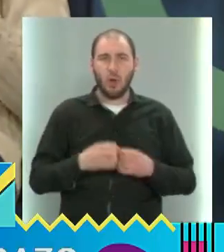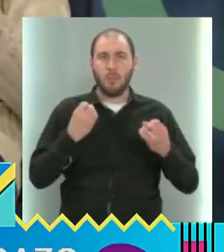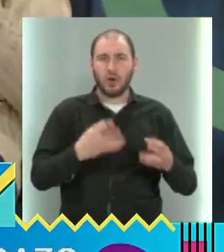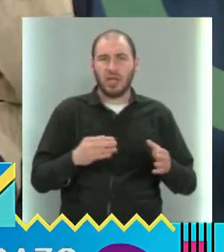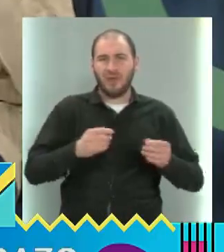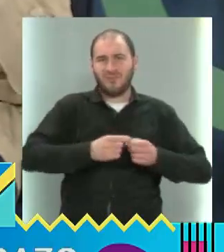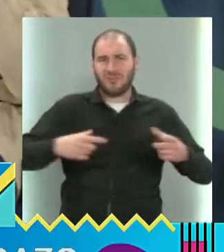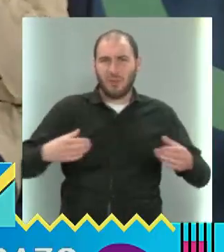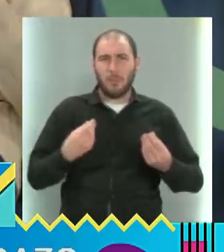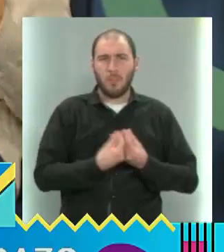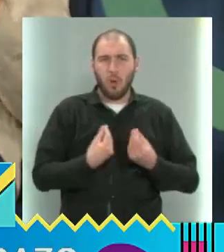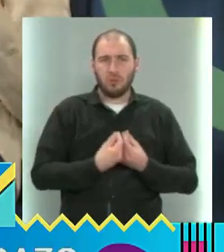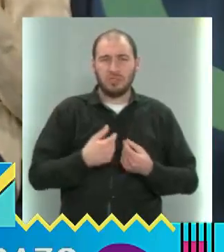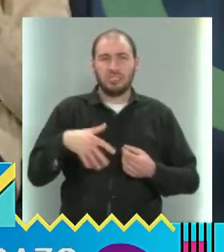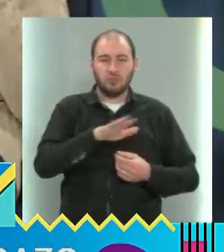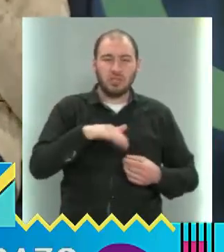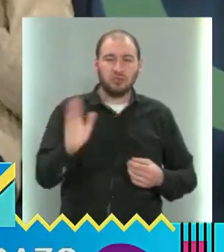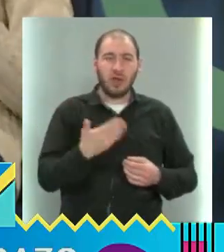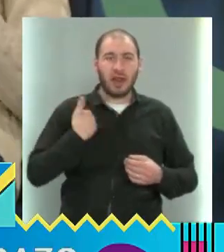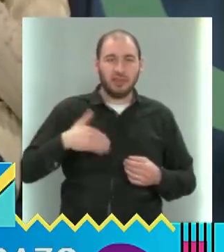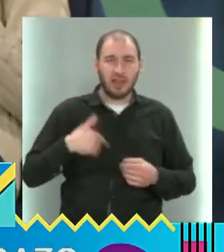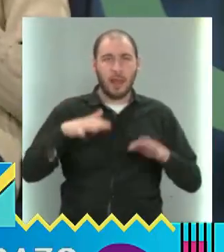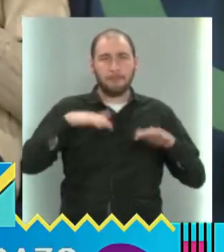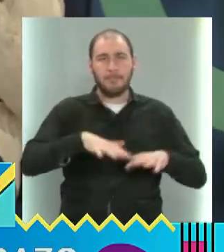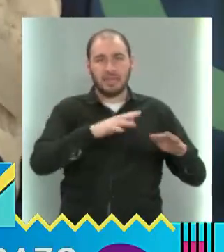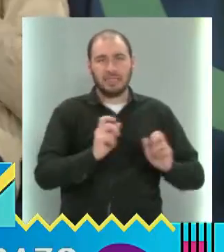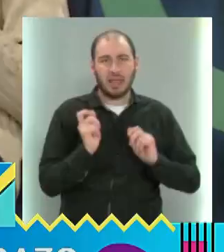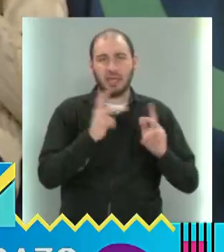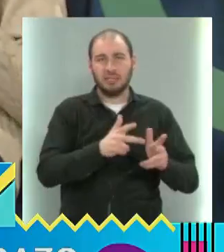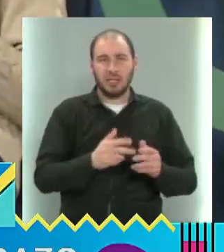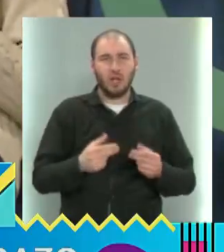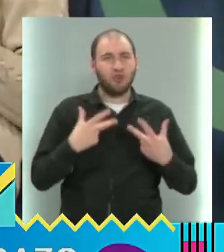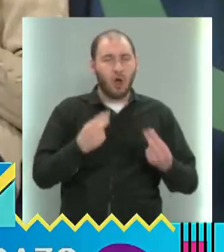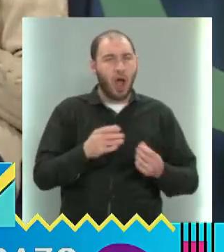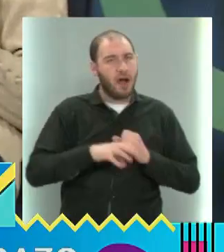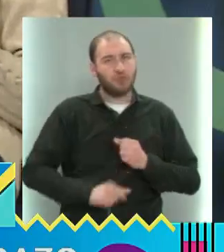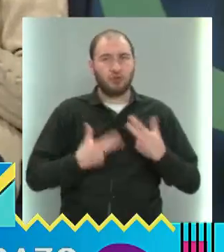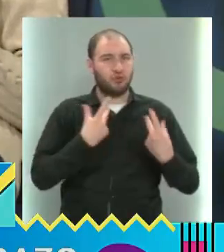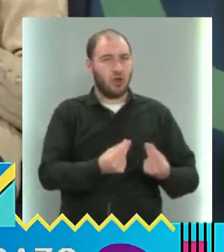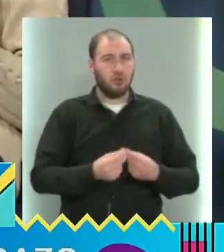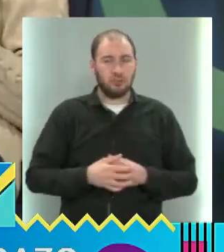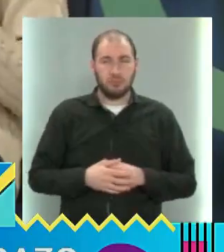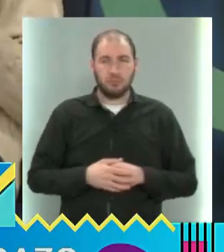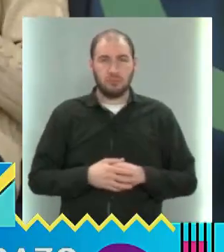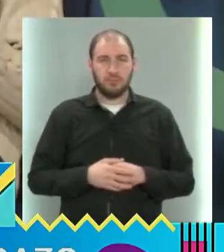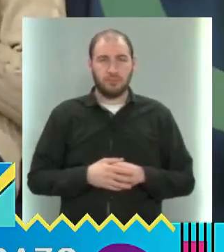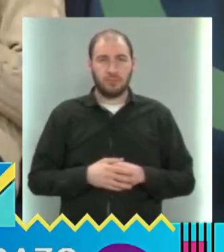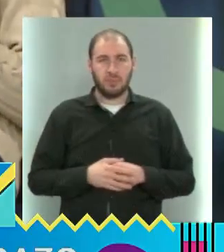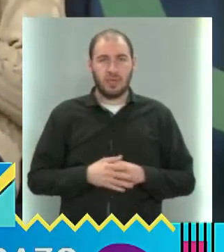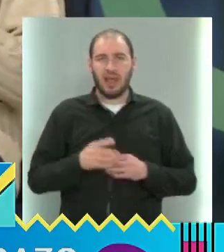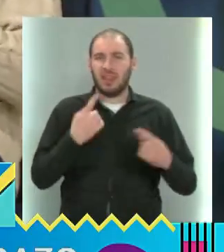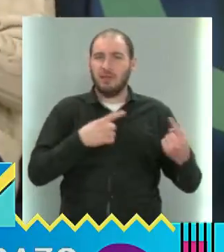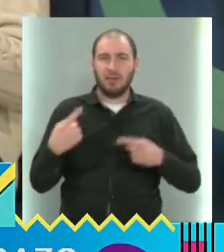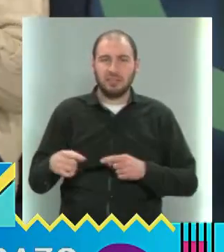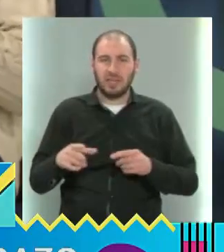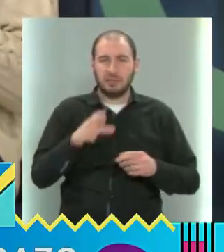su mayoría, en casi todas las ciudades del país se hicieron marchas para decir no queremos el aborto. No la distinción